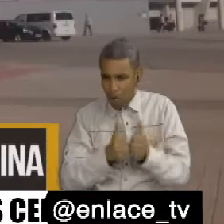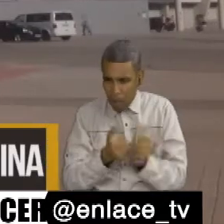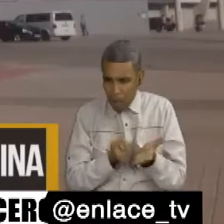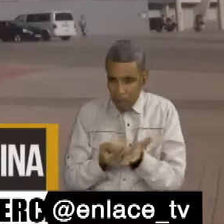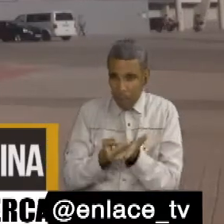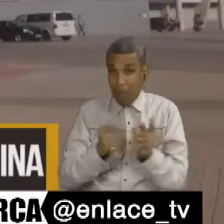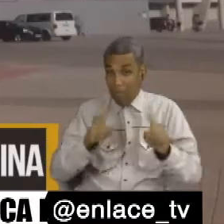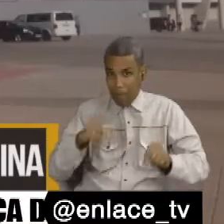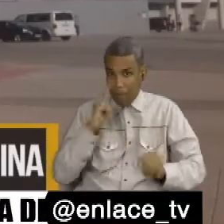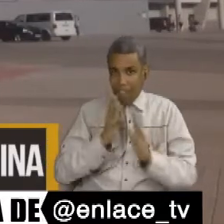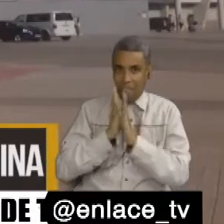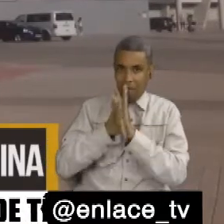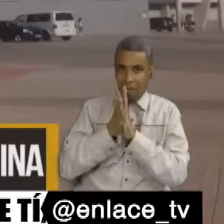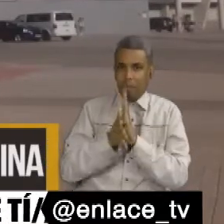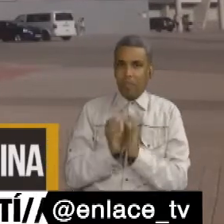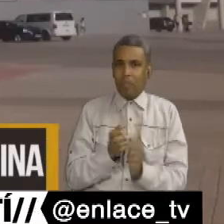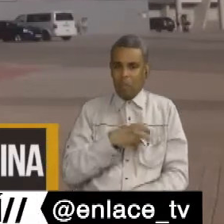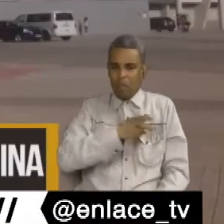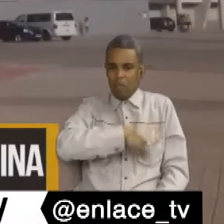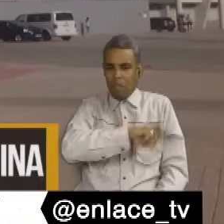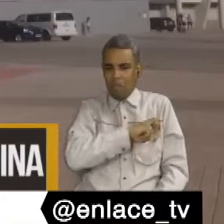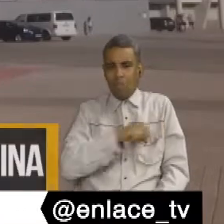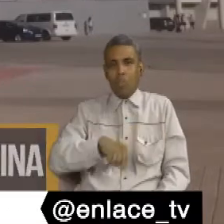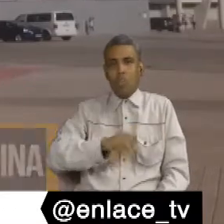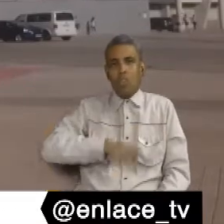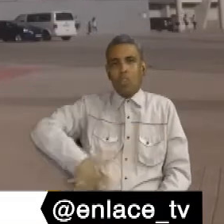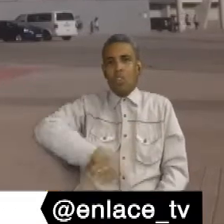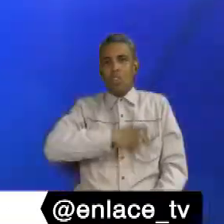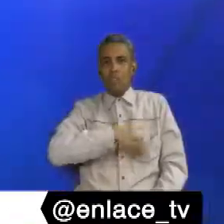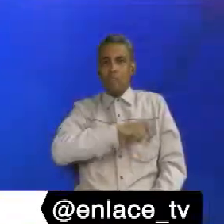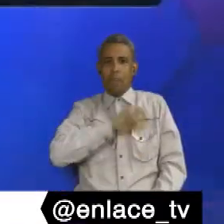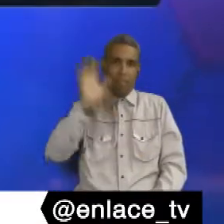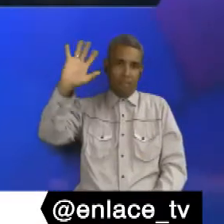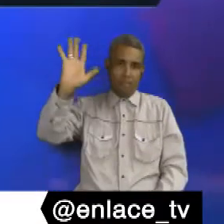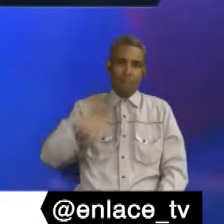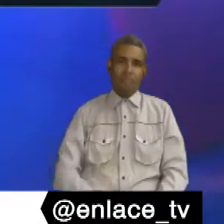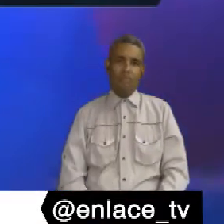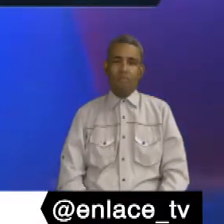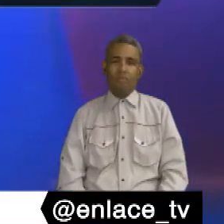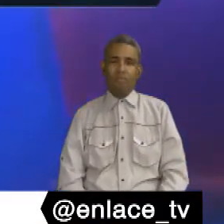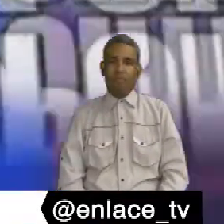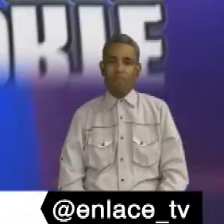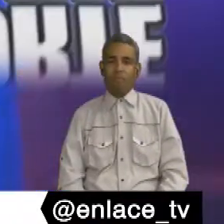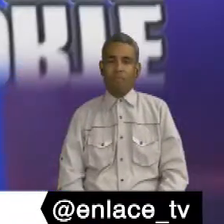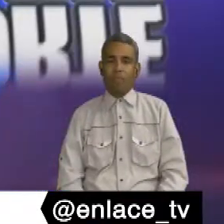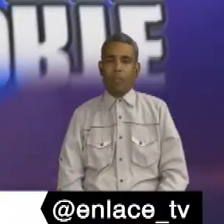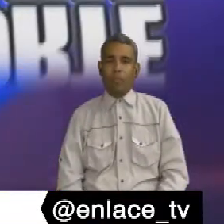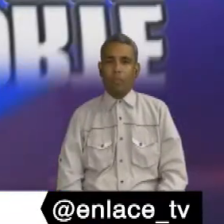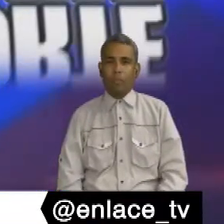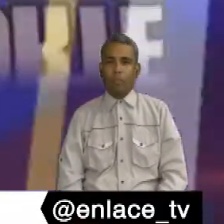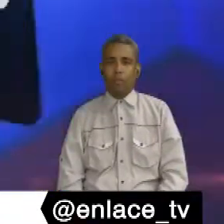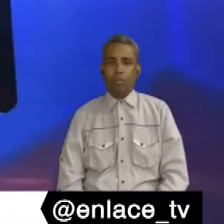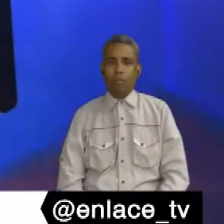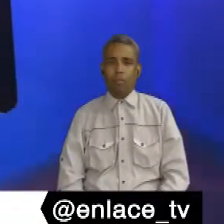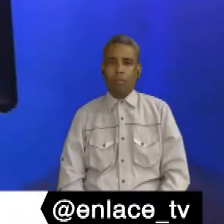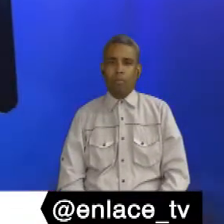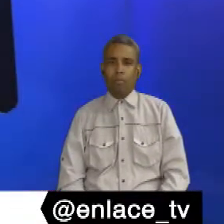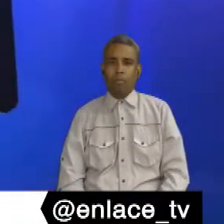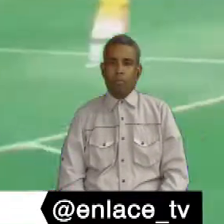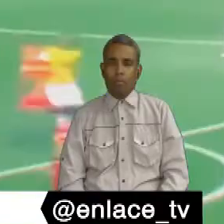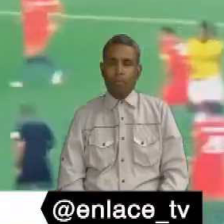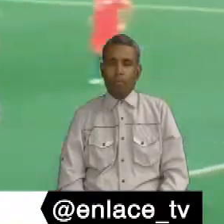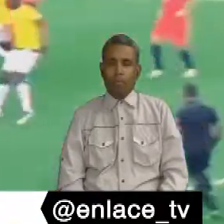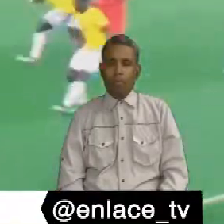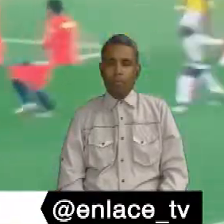Mendoza desde Murcia, España, para Enlace Noticias. Feliz tarde. Enlace Televisión, pasión por el deporte y pelota